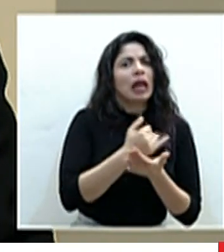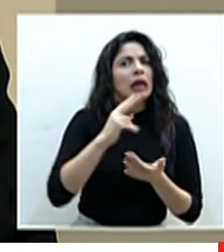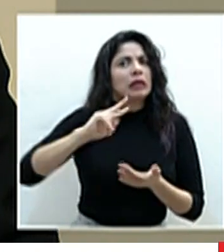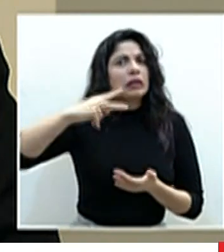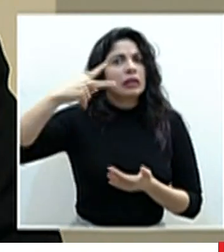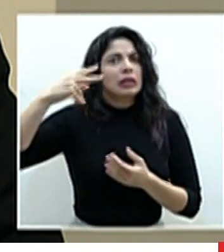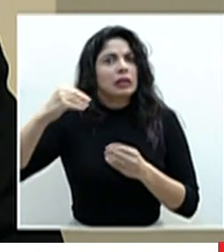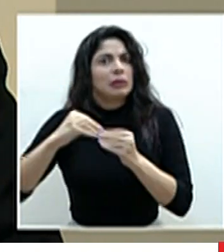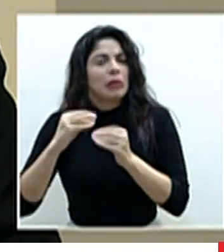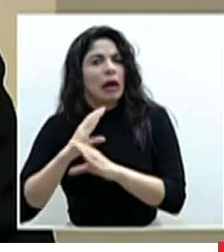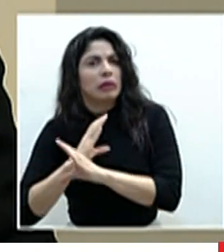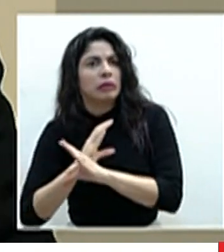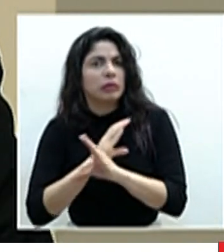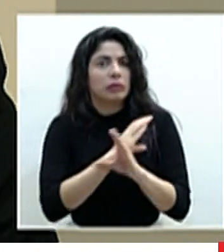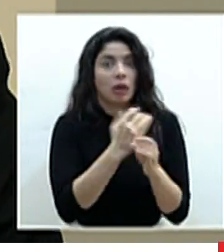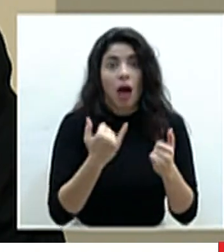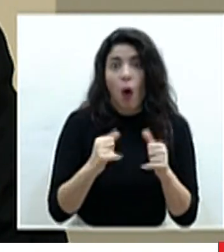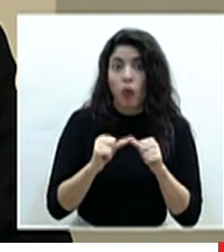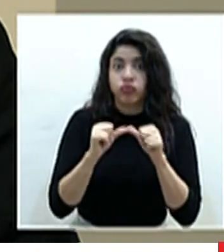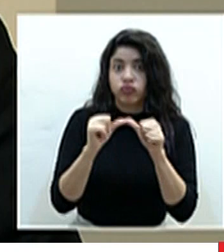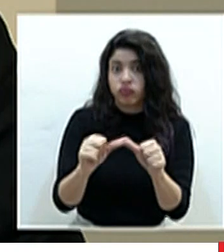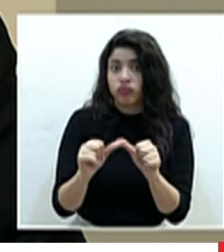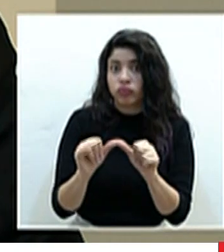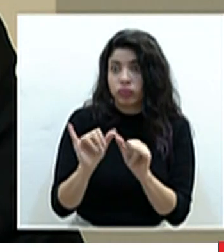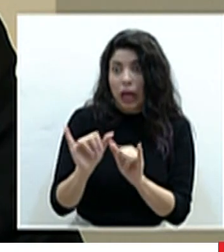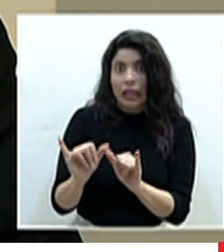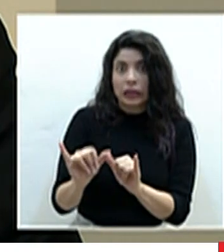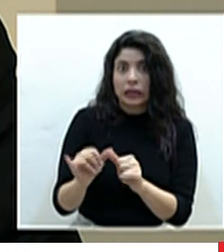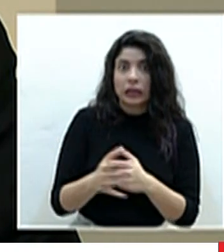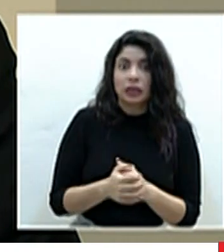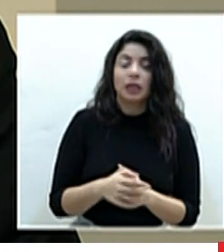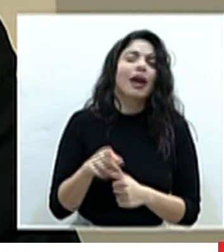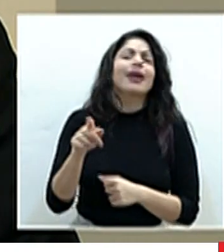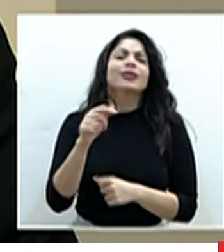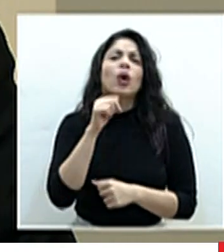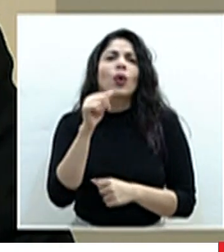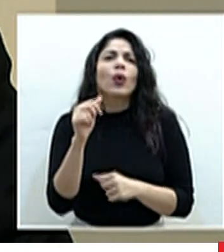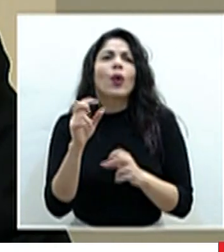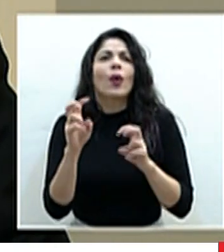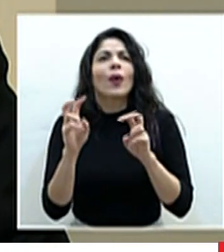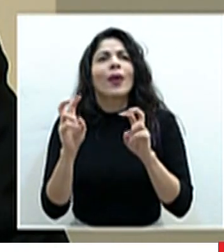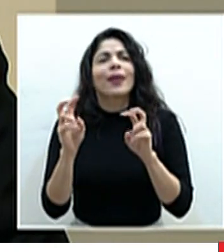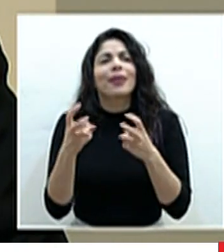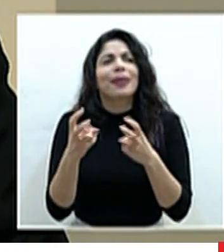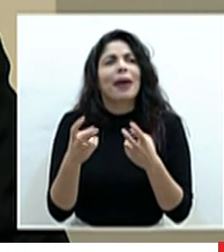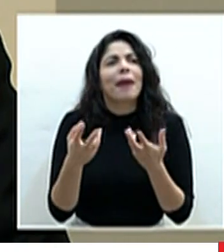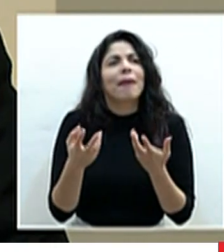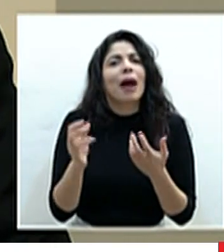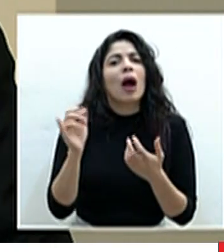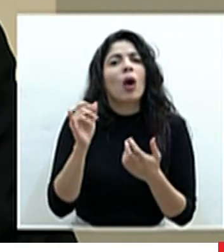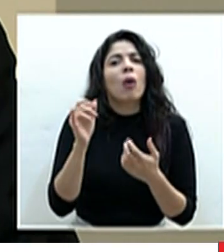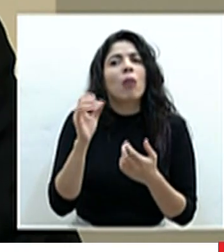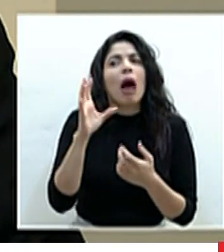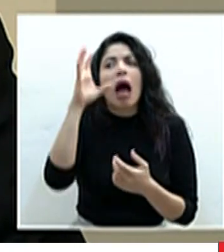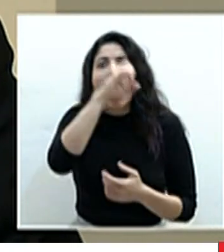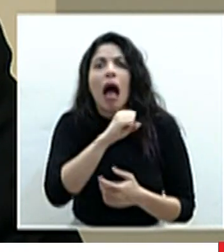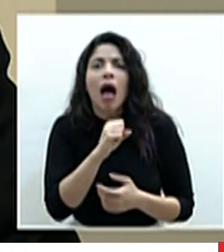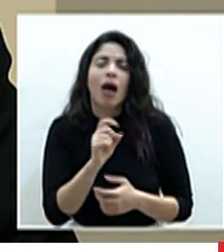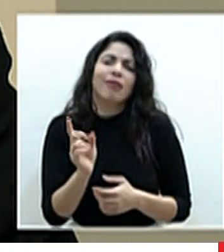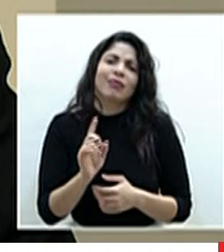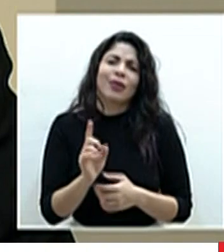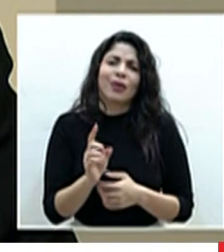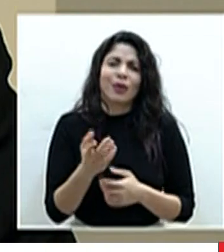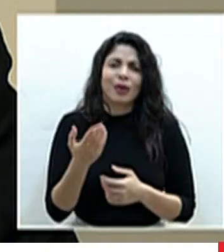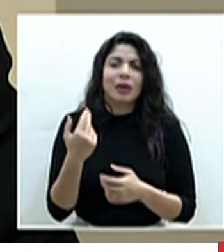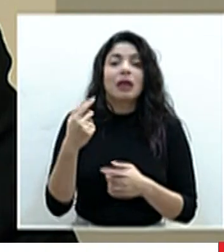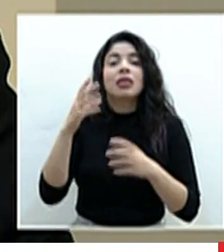y siguen hasta el día de hoy. Ese no es un tema que digamos, no hayamos tenido fuera de la vista. Y